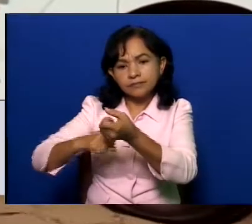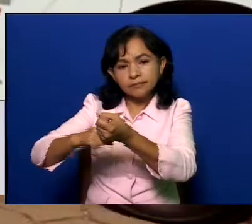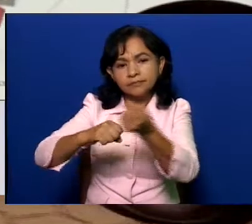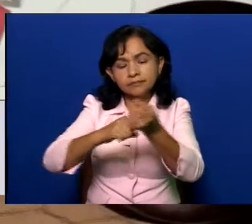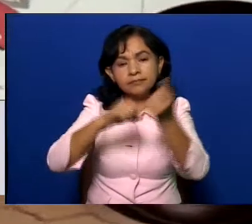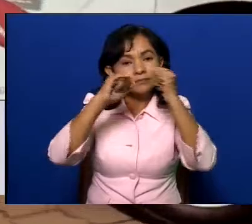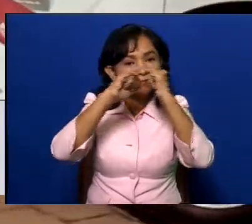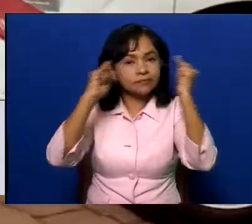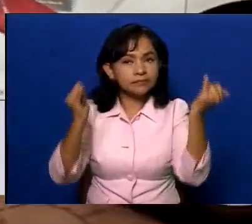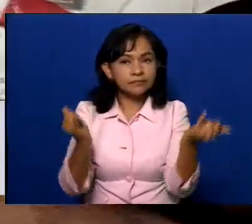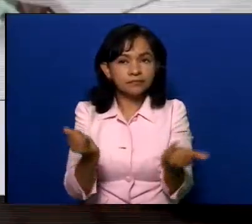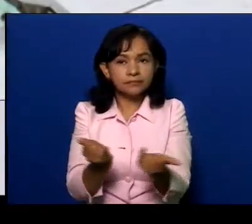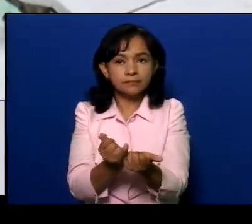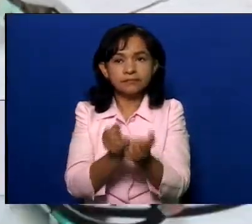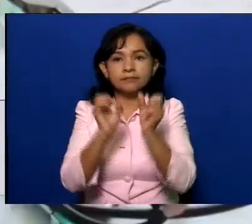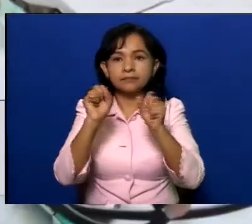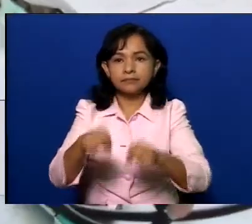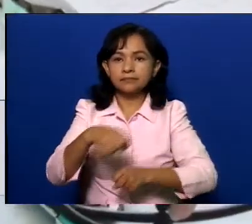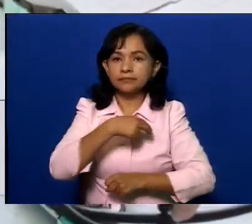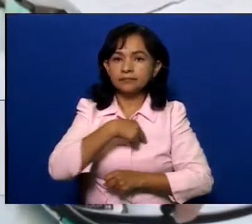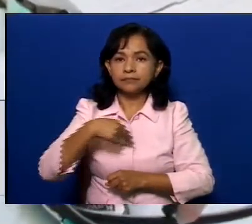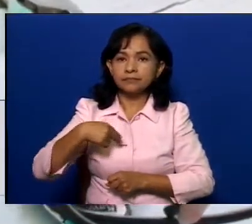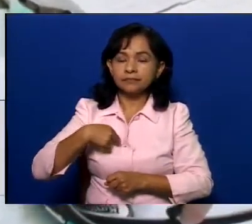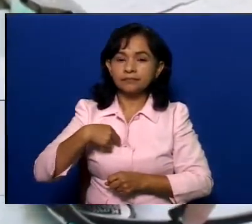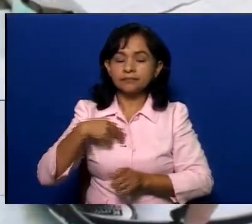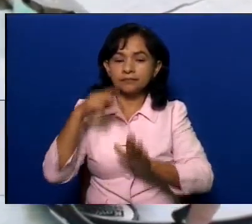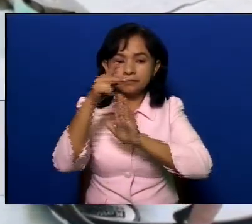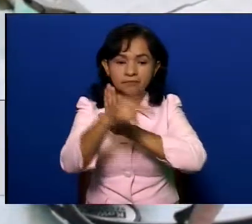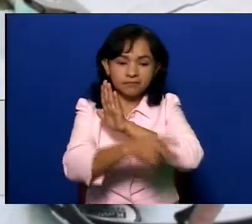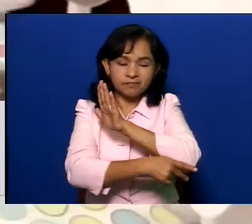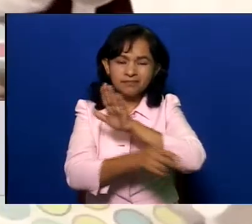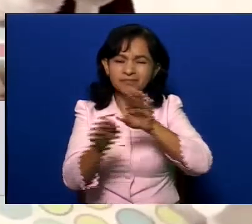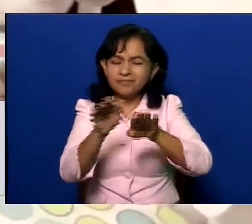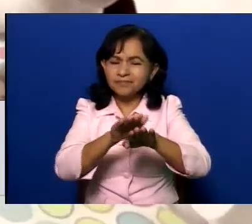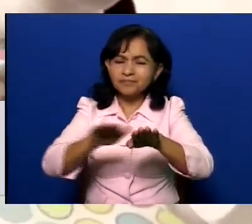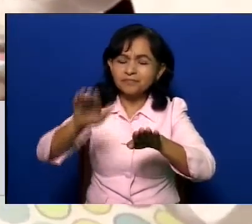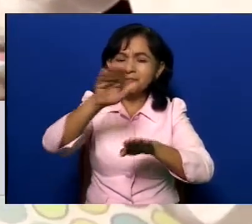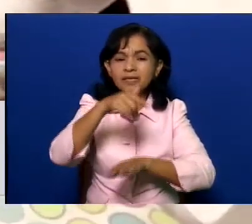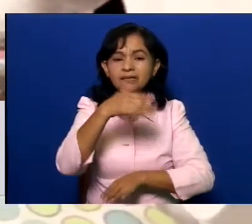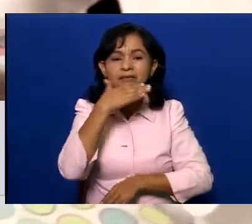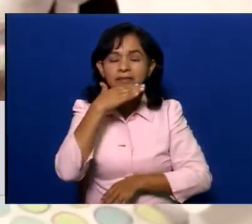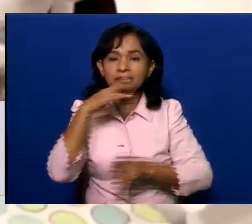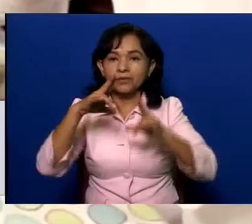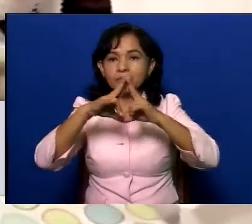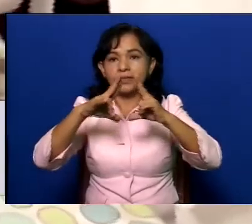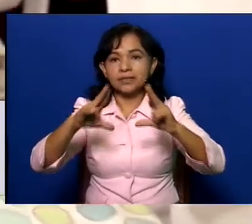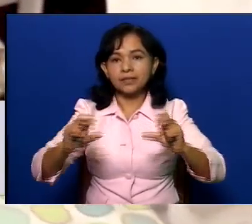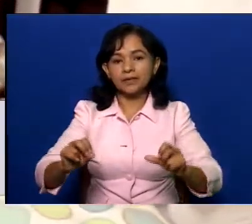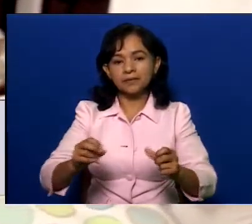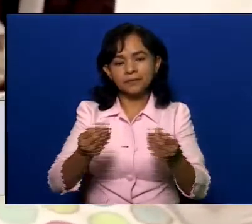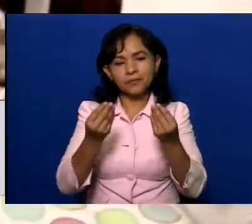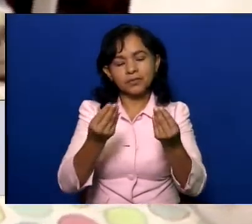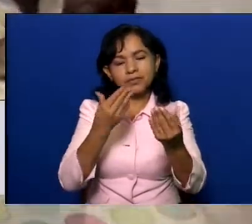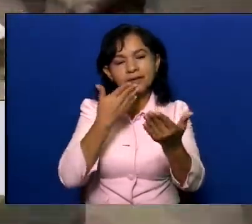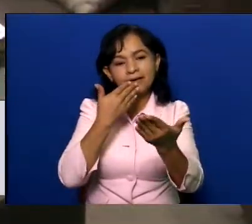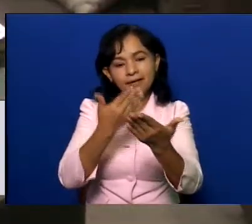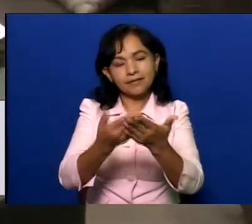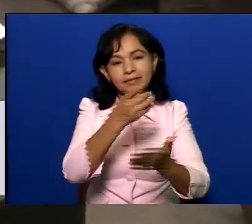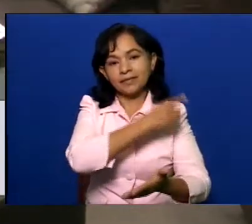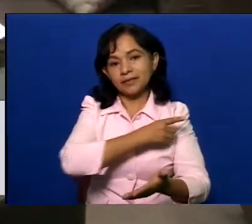población. Pero de todas maneras nosotros hacemos hincapié porque realmente las carnes rojas deben comerse,